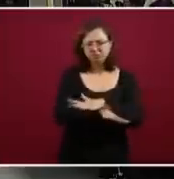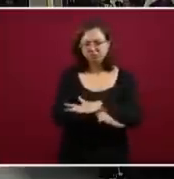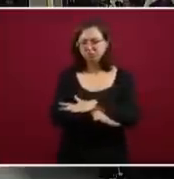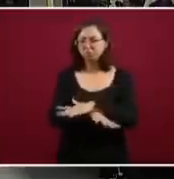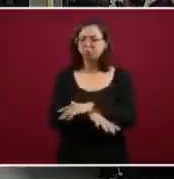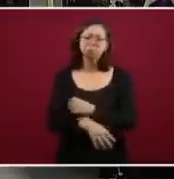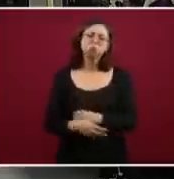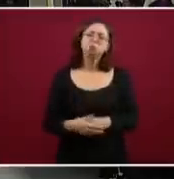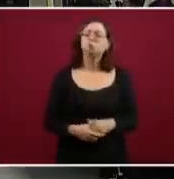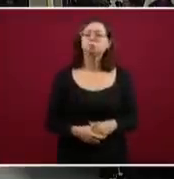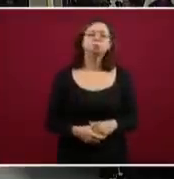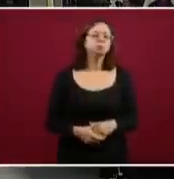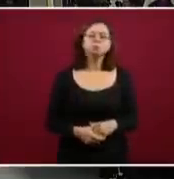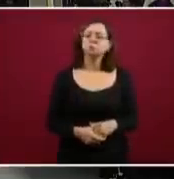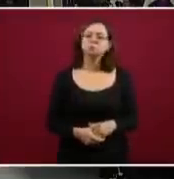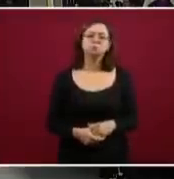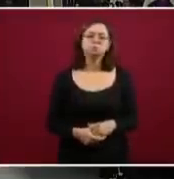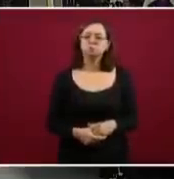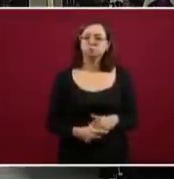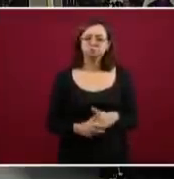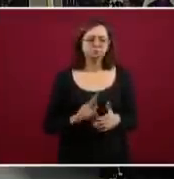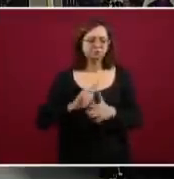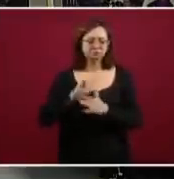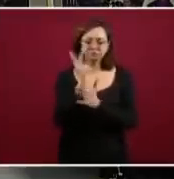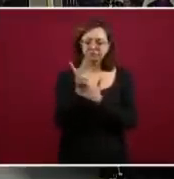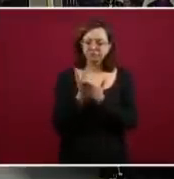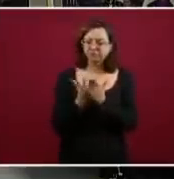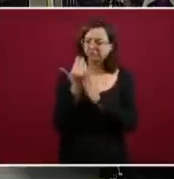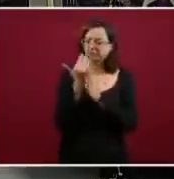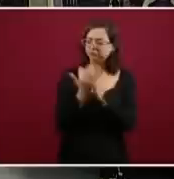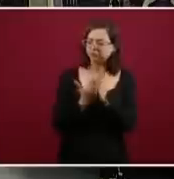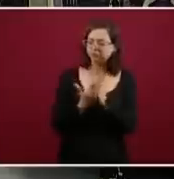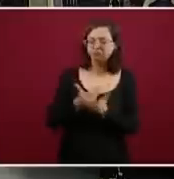va cumpliéndose el programa